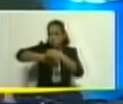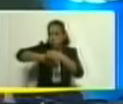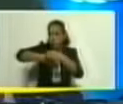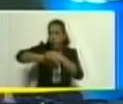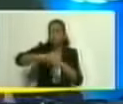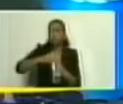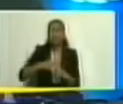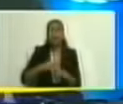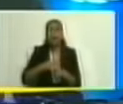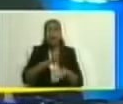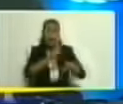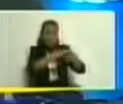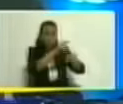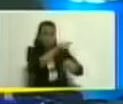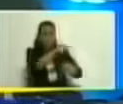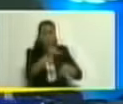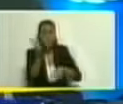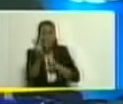fiscal,